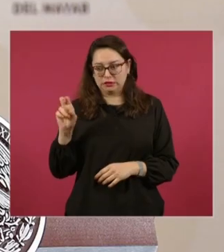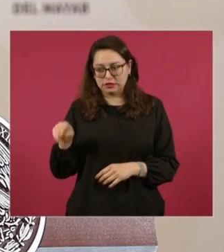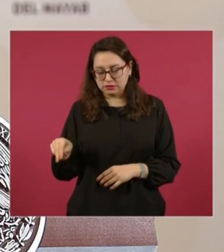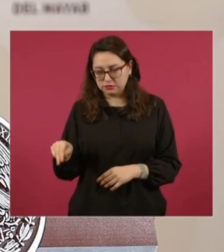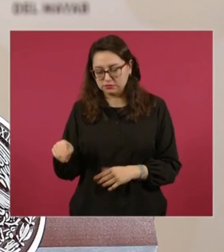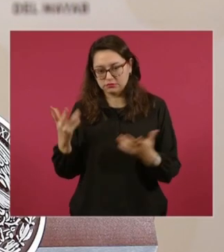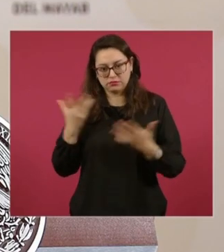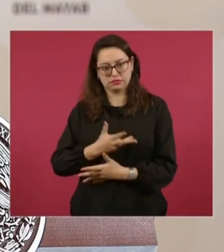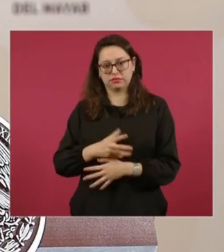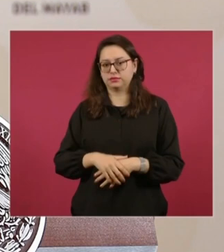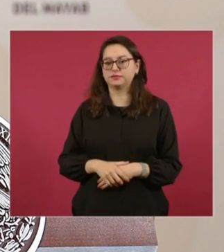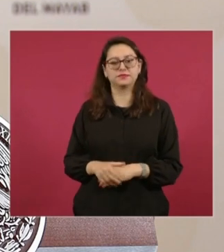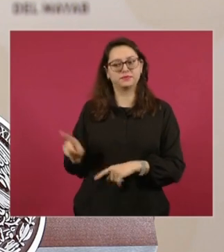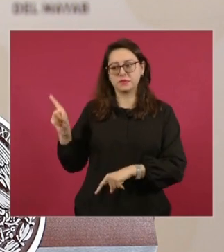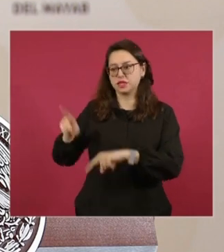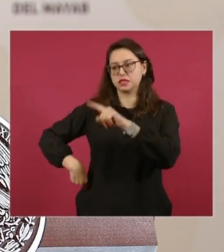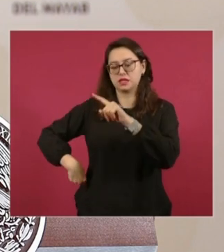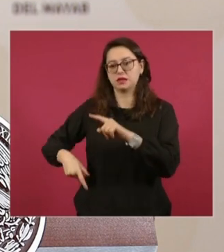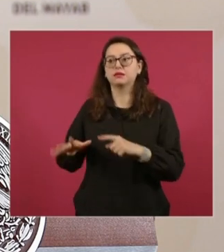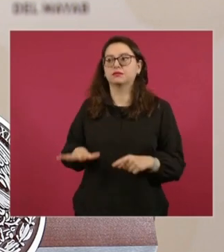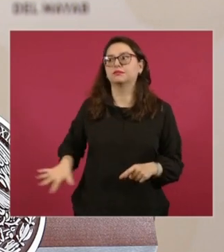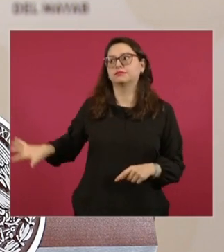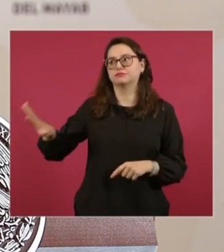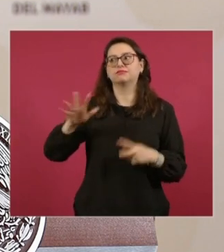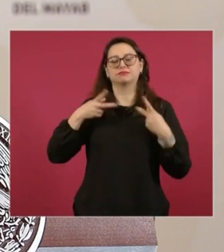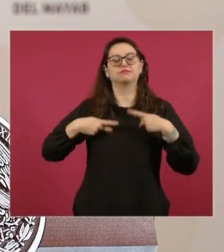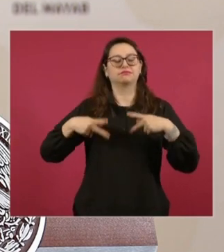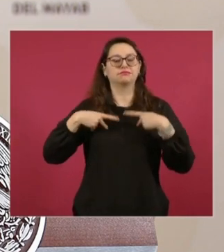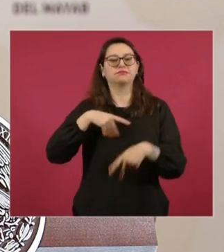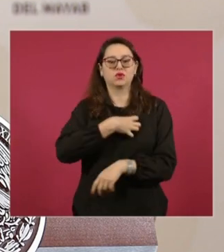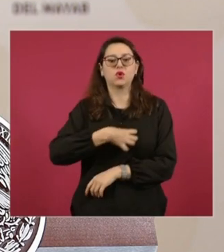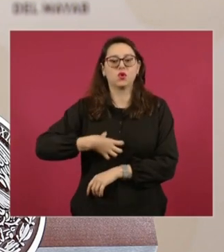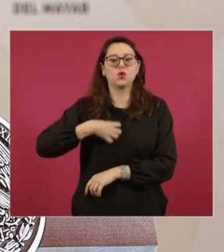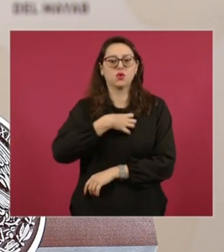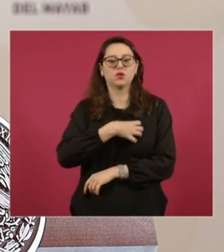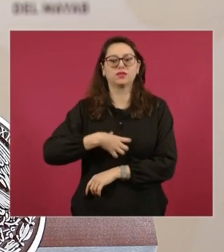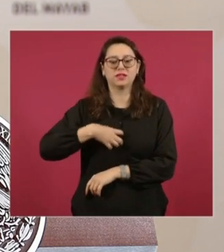necesario y la gente sí está muy contenta.